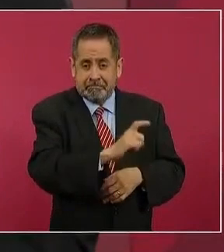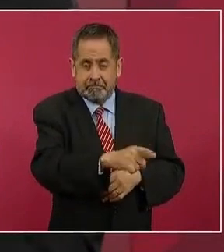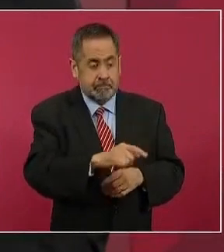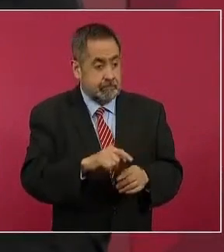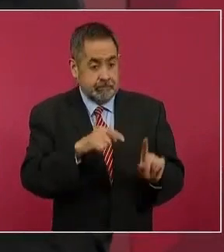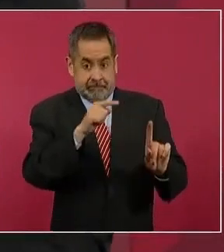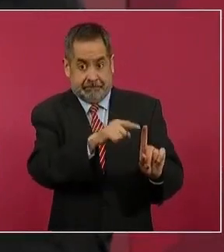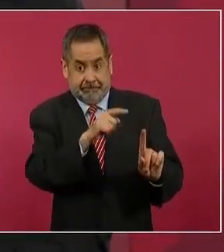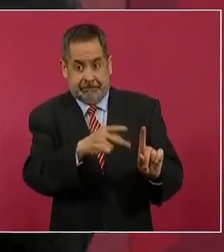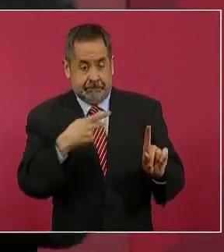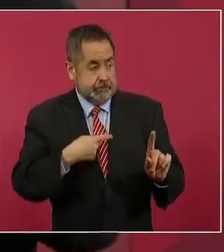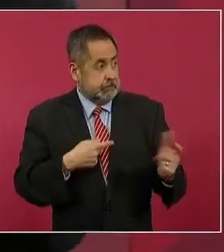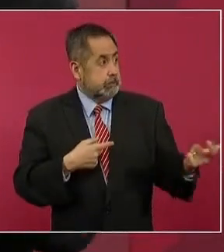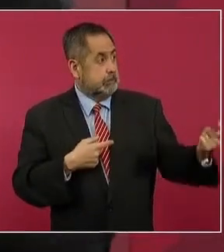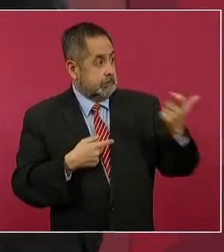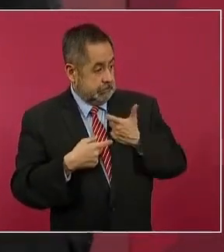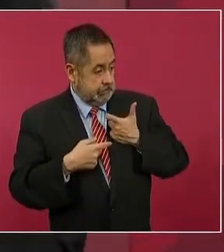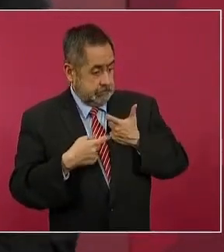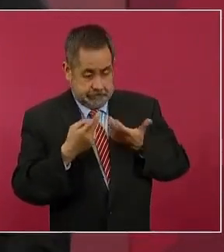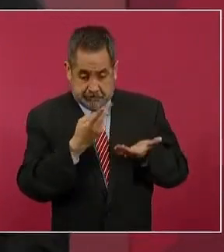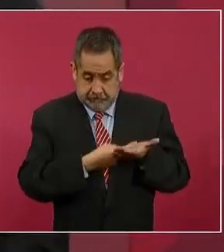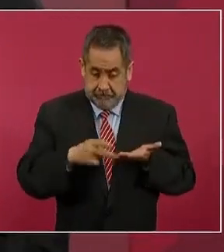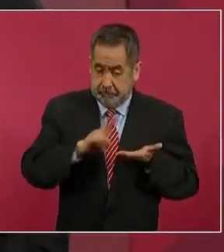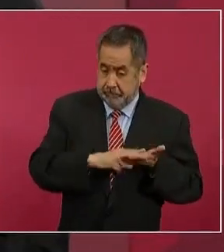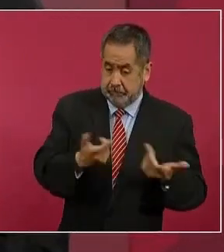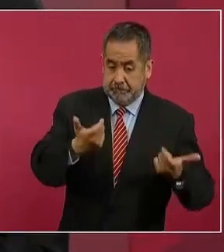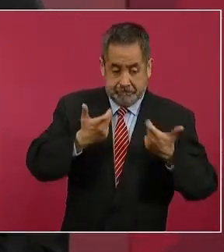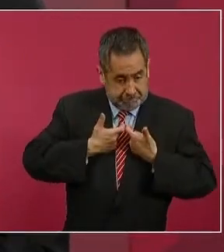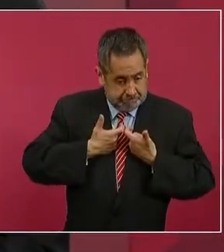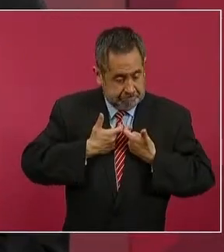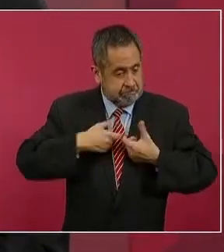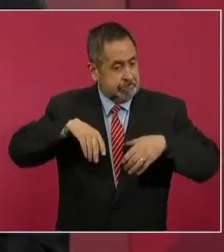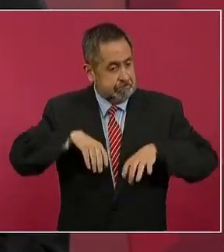periodista cobra doble.